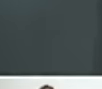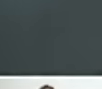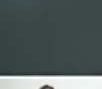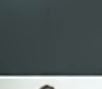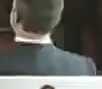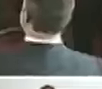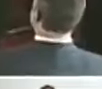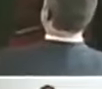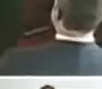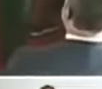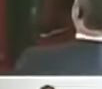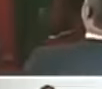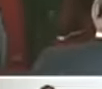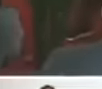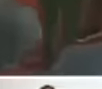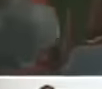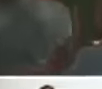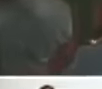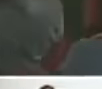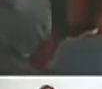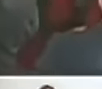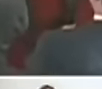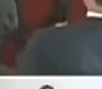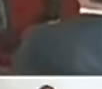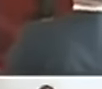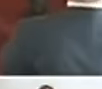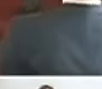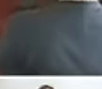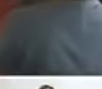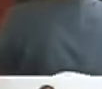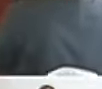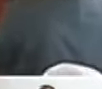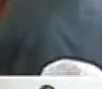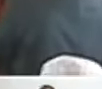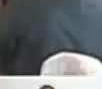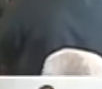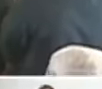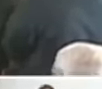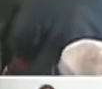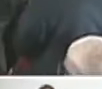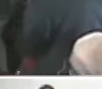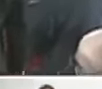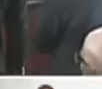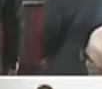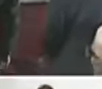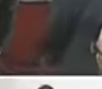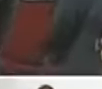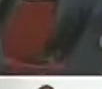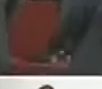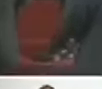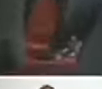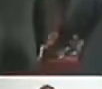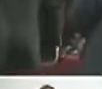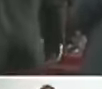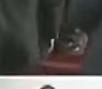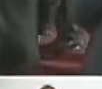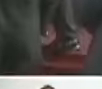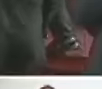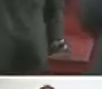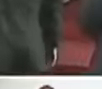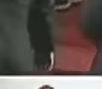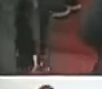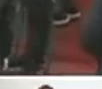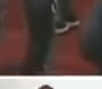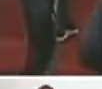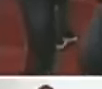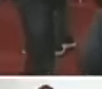esta resolución, en esta controversia. Han sido 75 años de una sola voz que ha alzado Venezuela sin